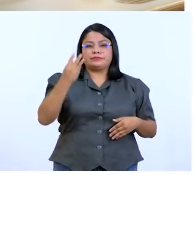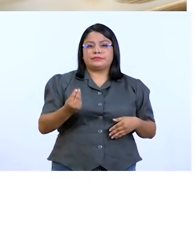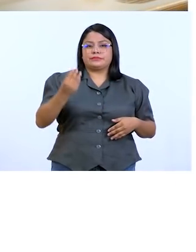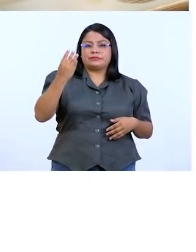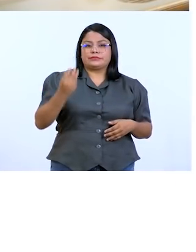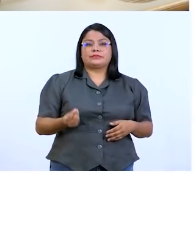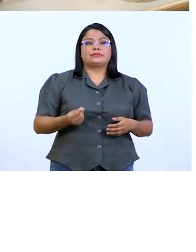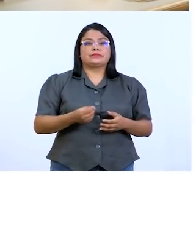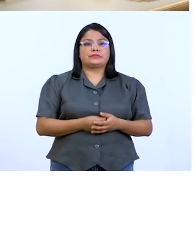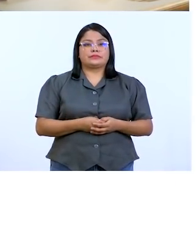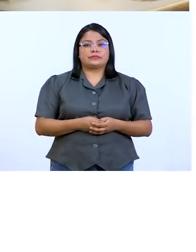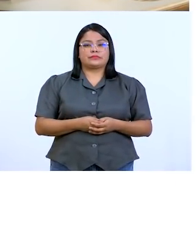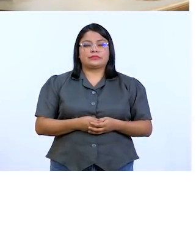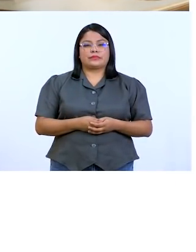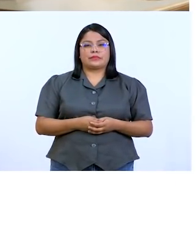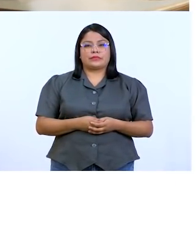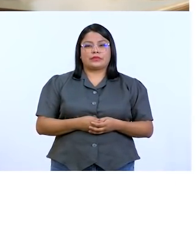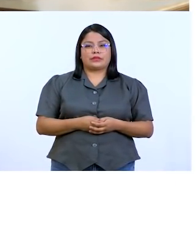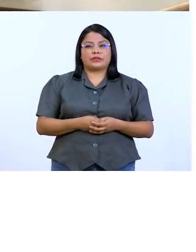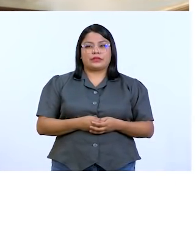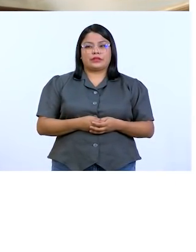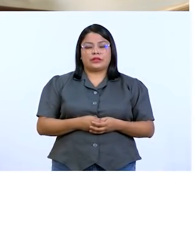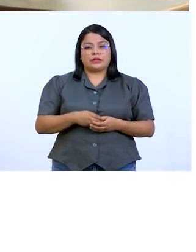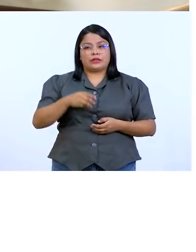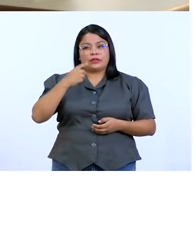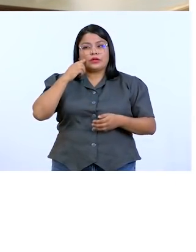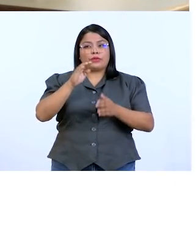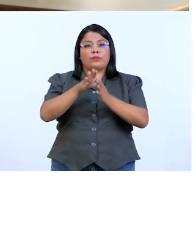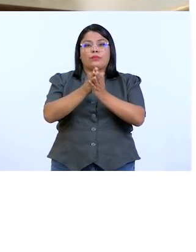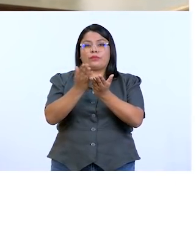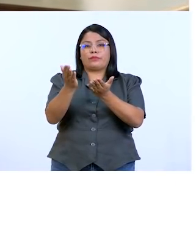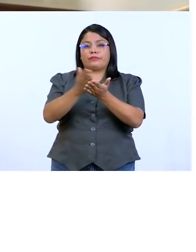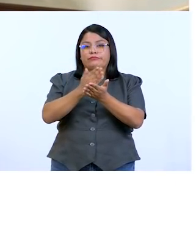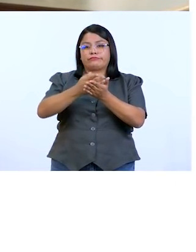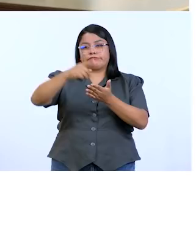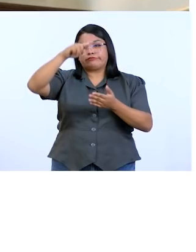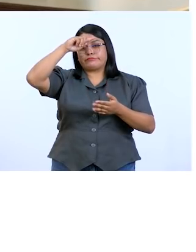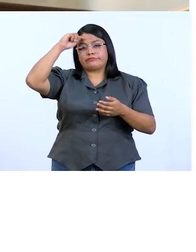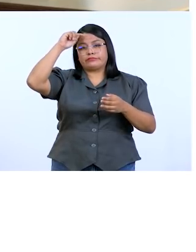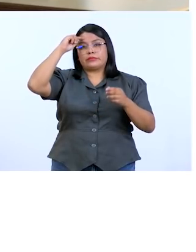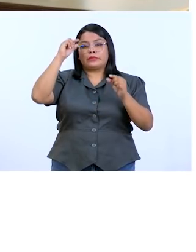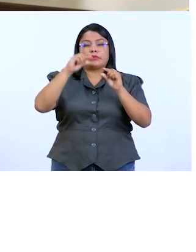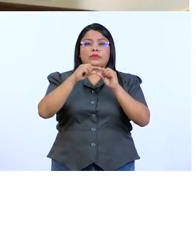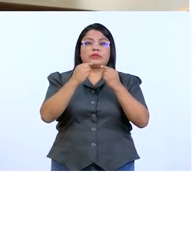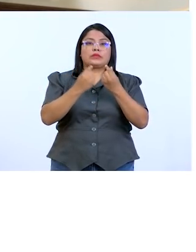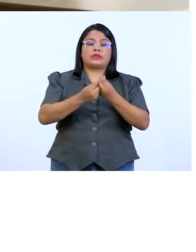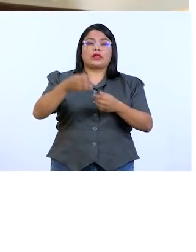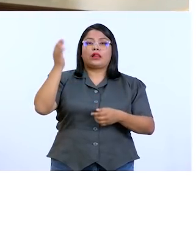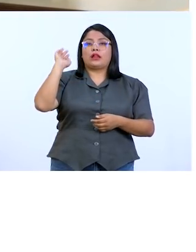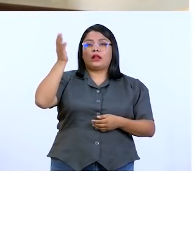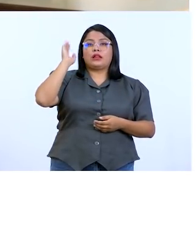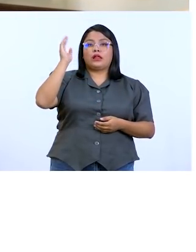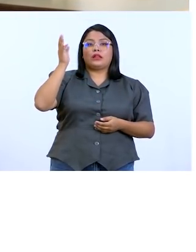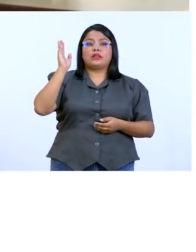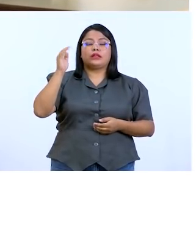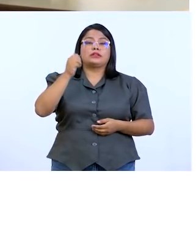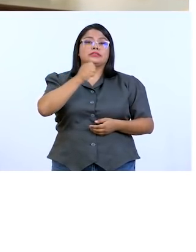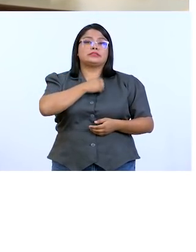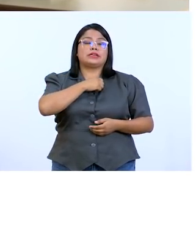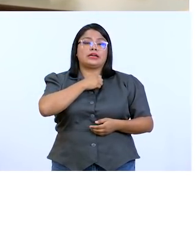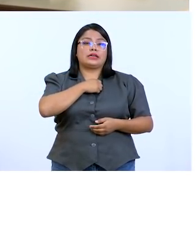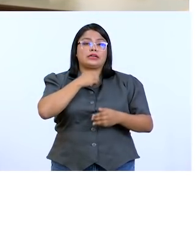Actividades cotidianas. Contempla la revisión del cuaderno de clase, los trabajos grupales, las